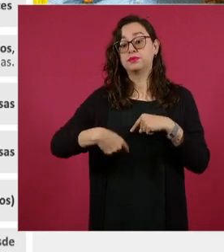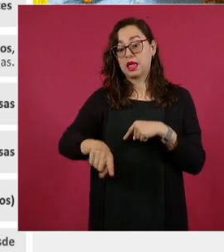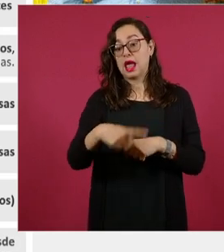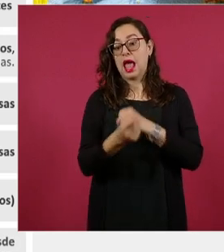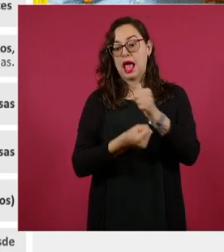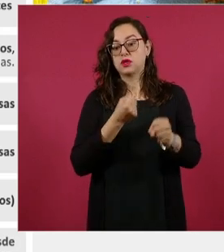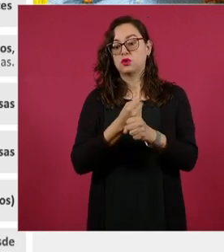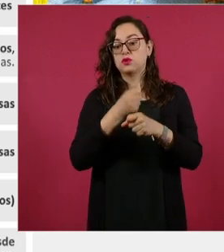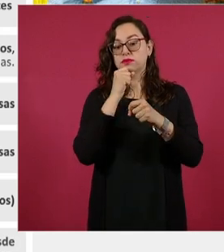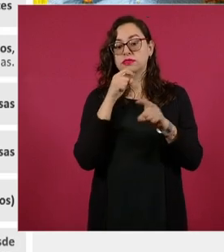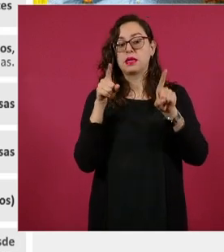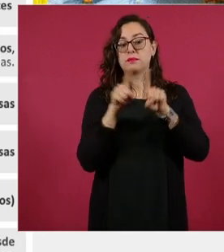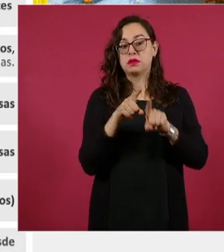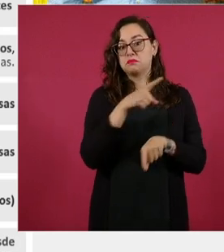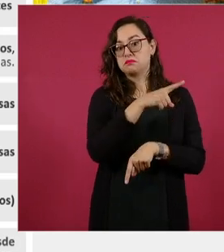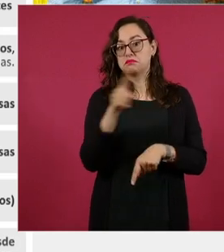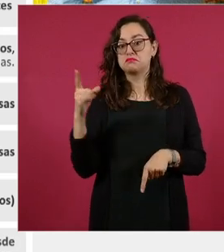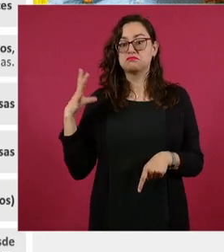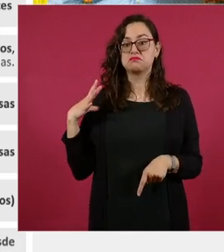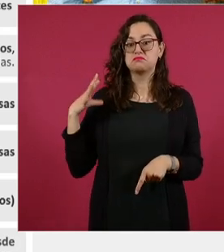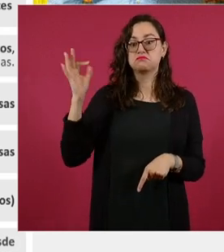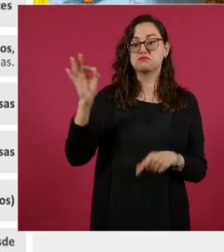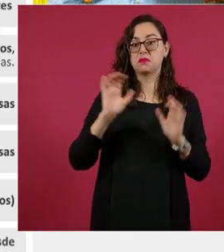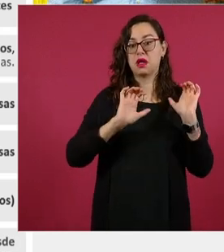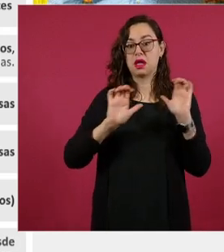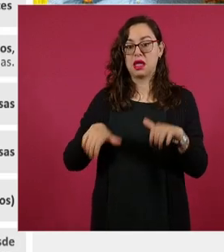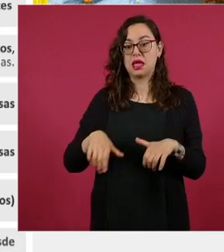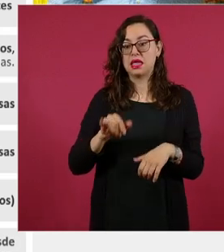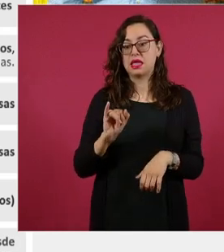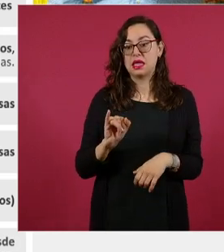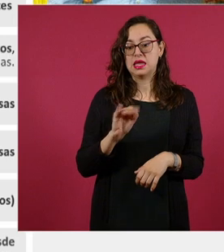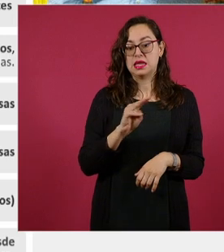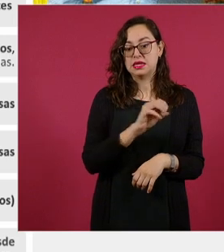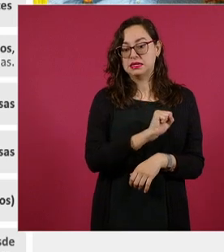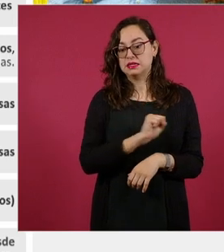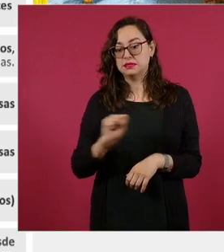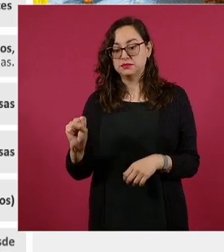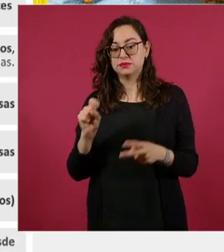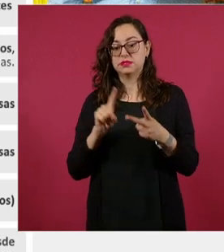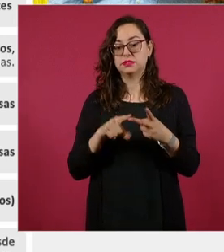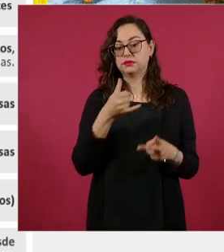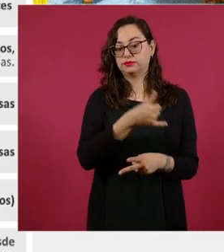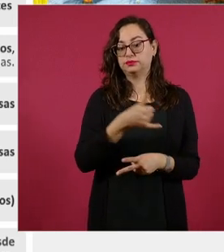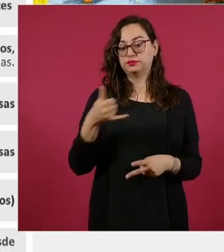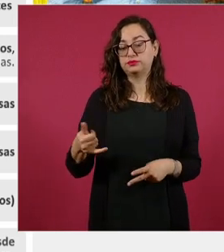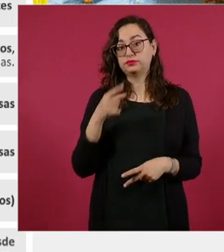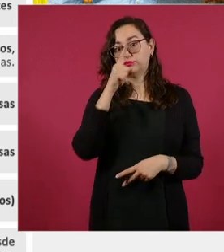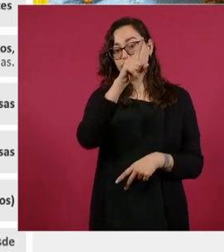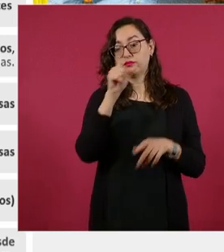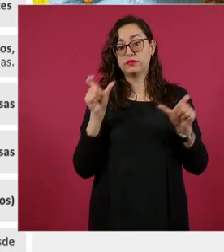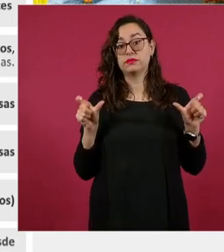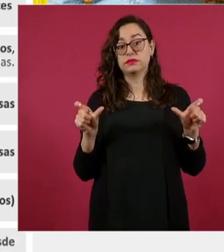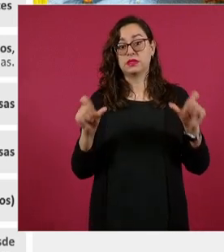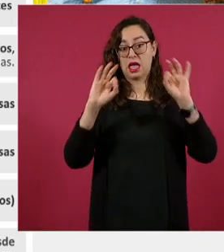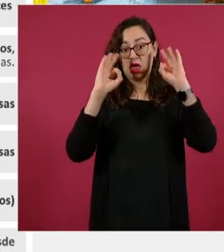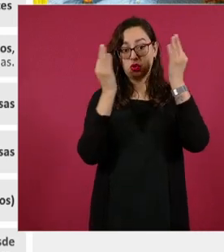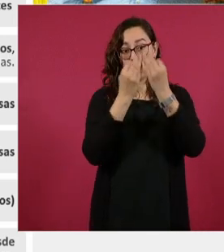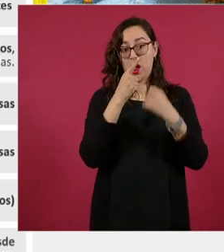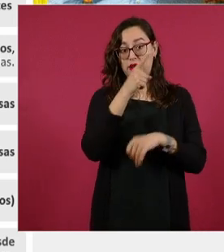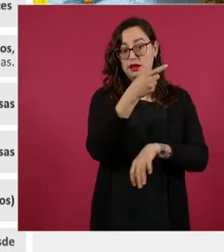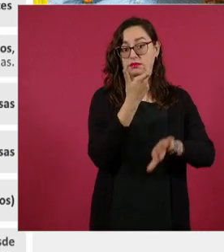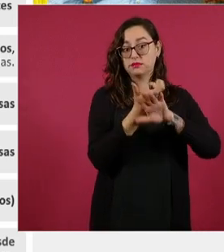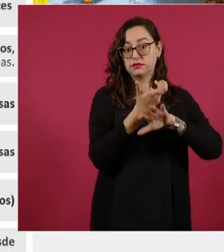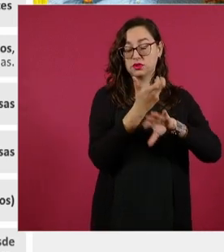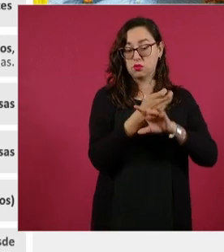inscribir de manera voluntaria al IMSS o al Infonavit a través de las ventanillas consulares de atención financiera.